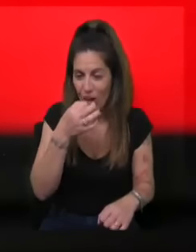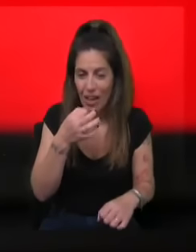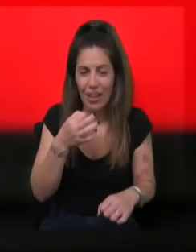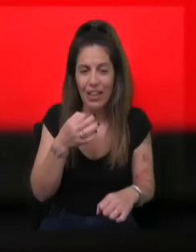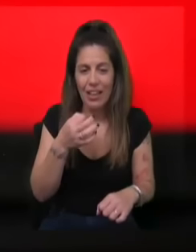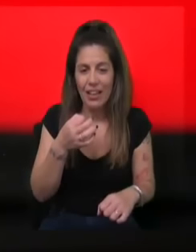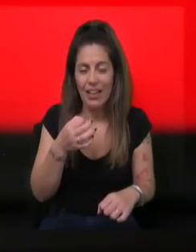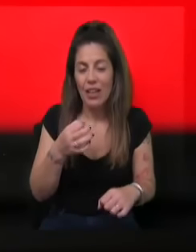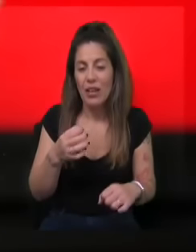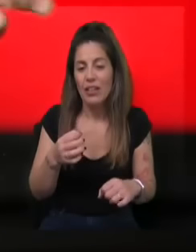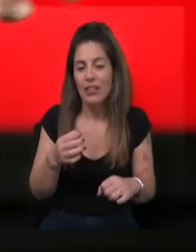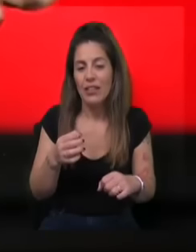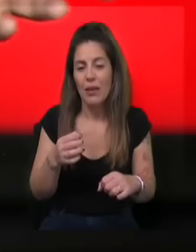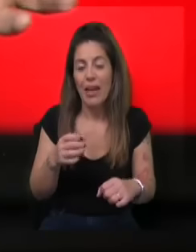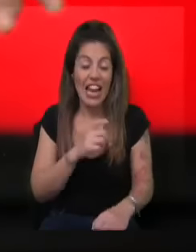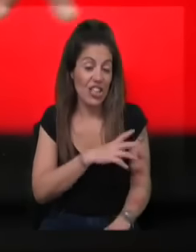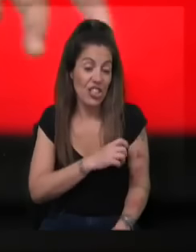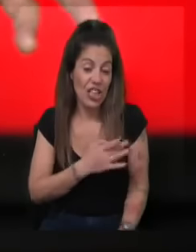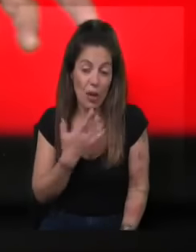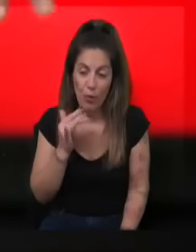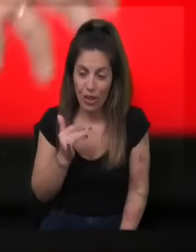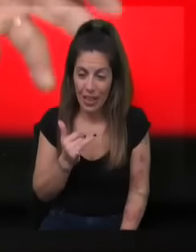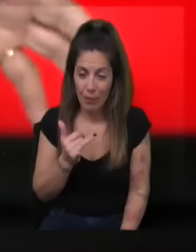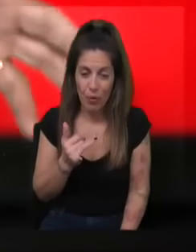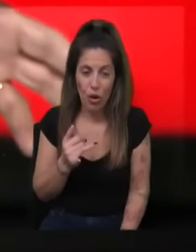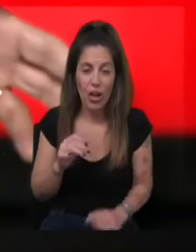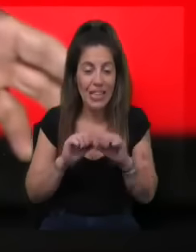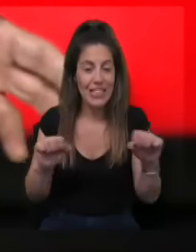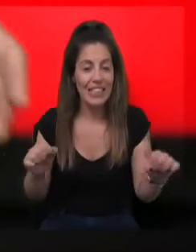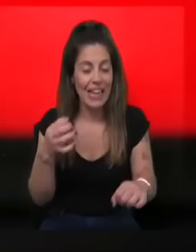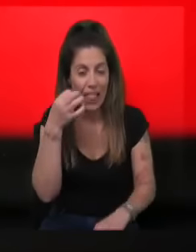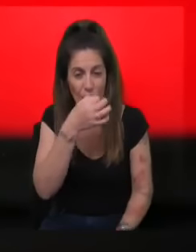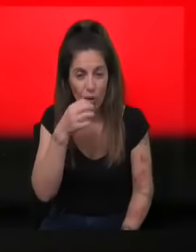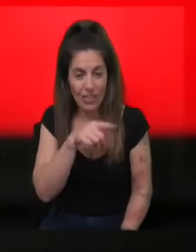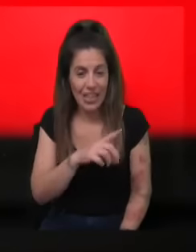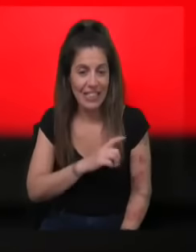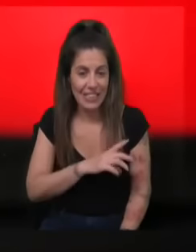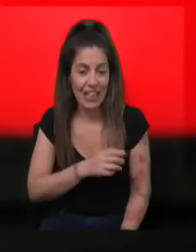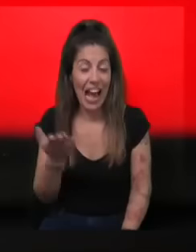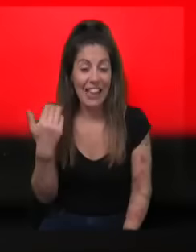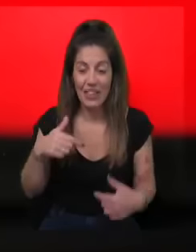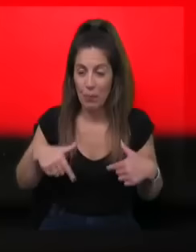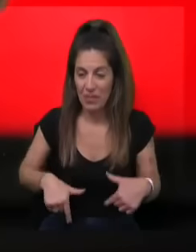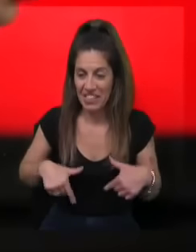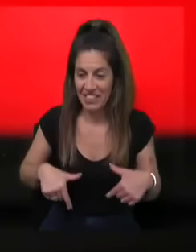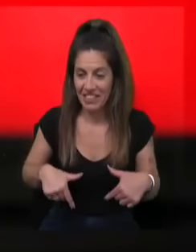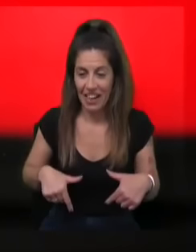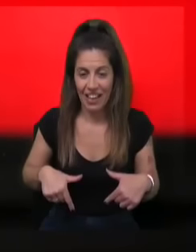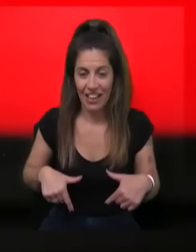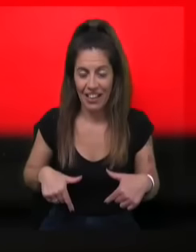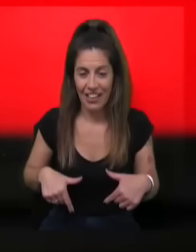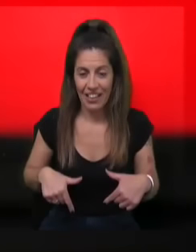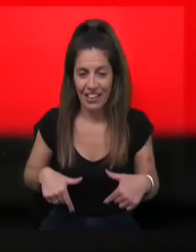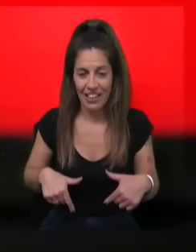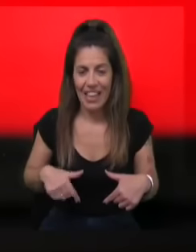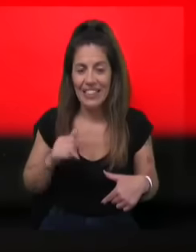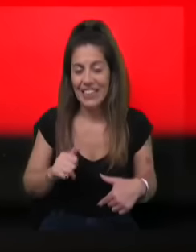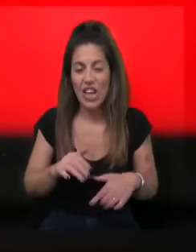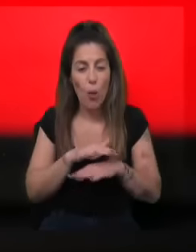no solo por eso en Chile por ejemplo hoy la secretaria de drogas en Chile fue ministra antes de ser secretaria de drogas o tiene como otro nivel